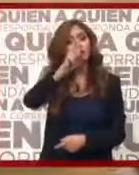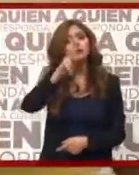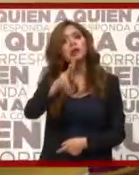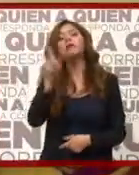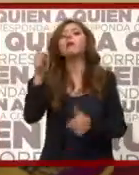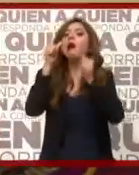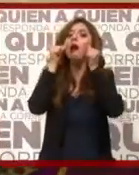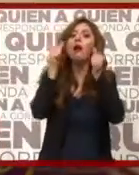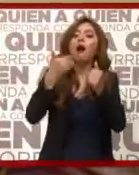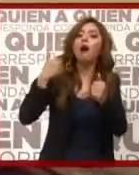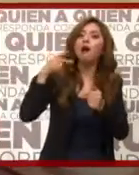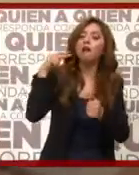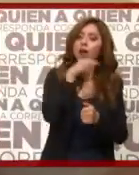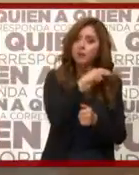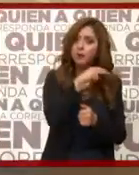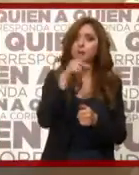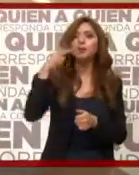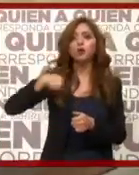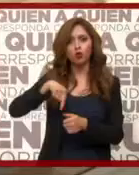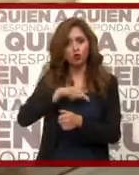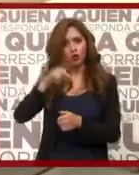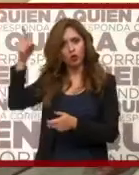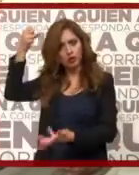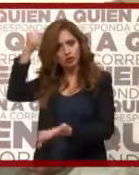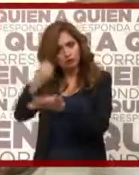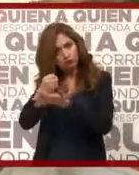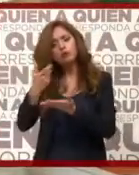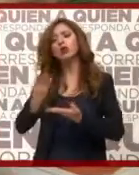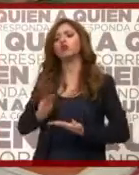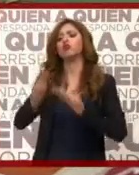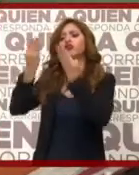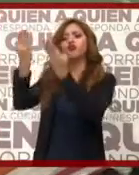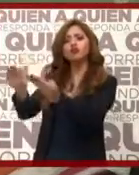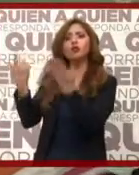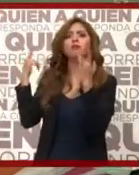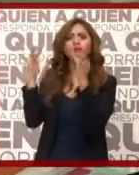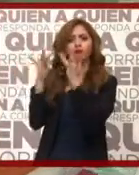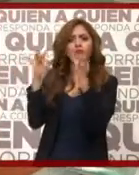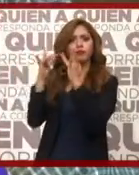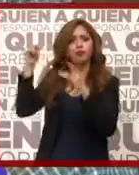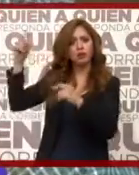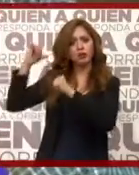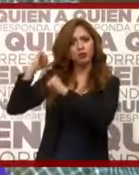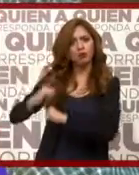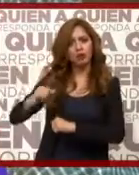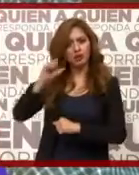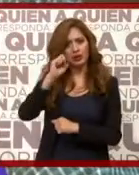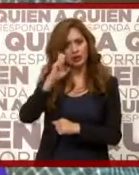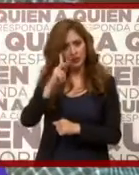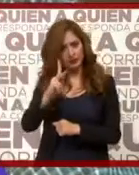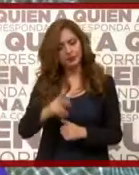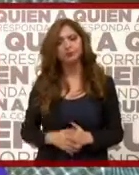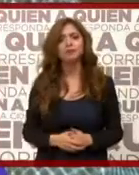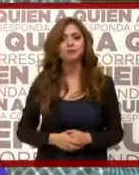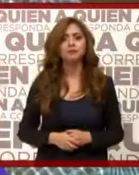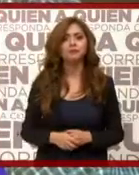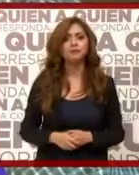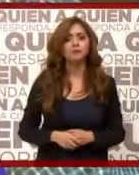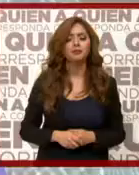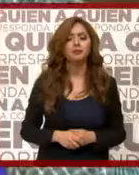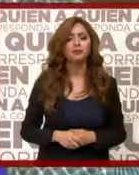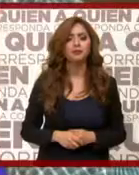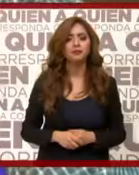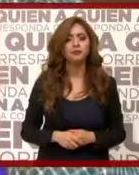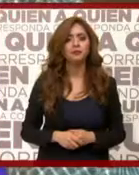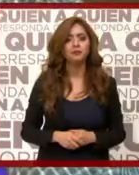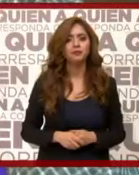inmediatas. En A Quien Corresponde a Querétaro enlazamos el caso con las autoridades correspondientes. Se estuvo dialogando con los padres de familia